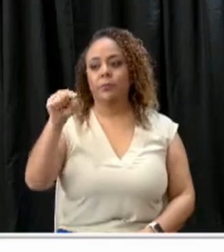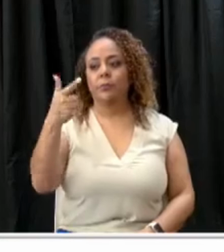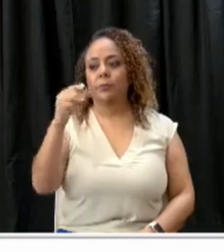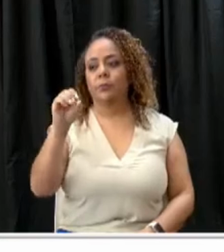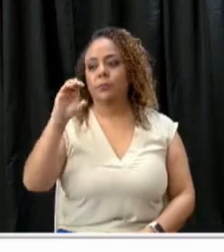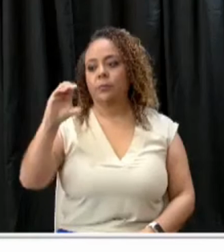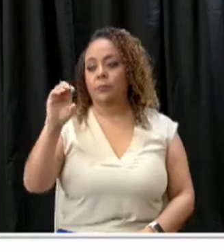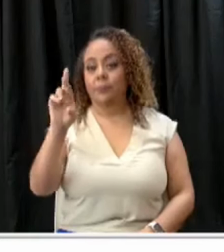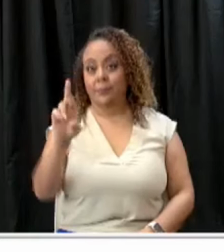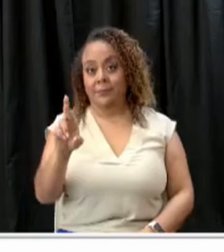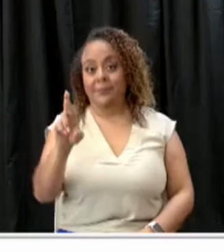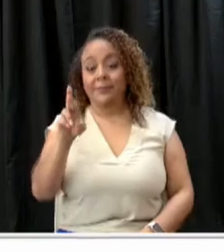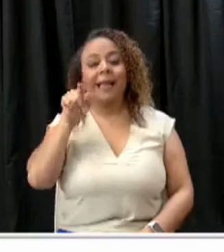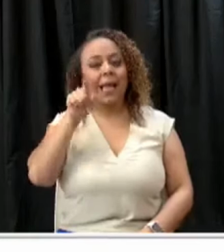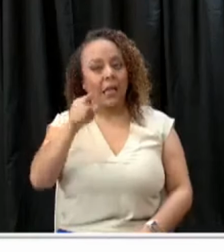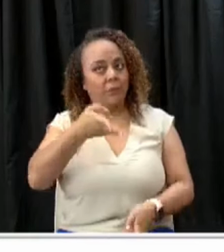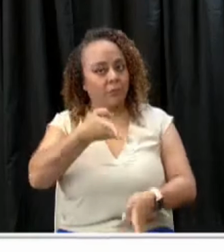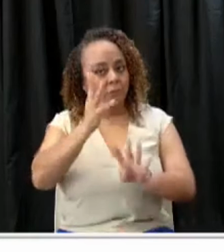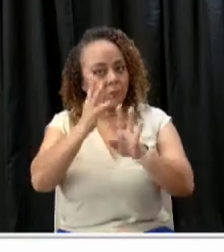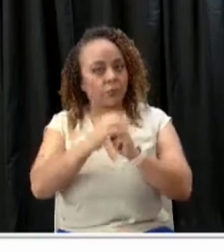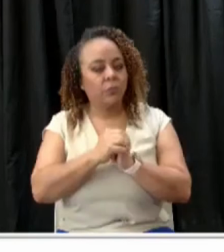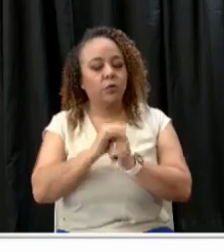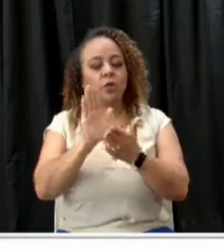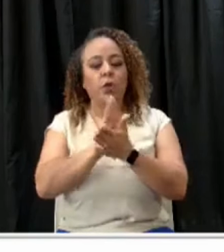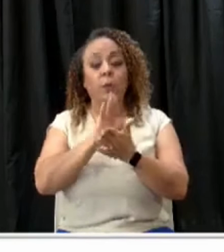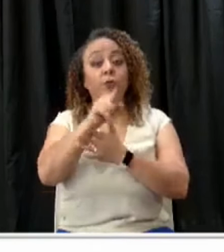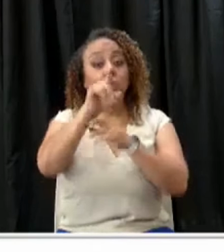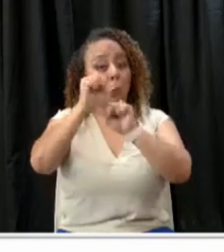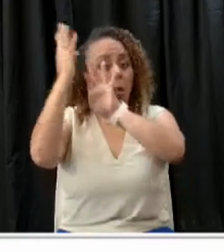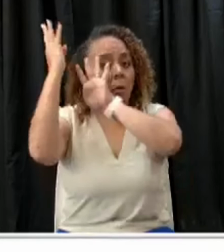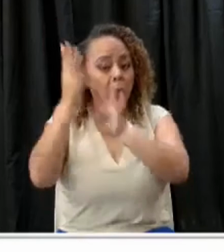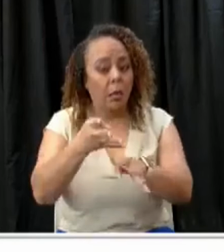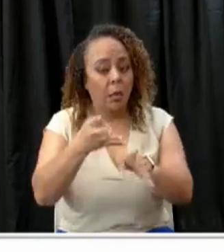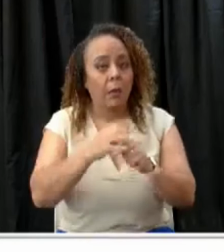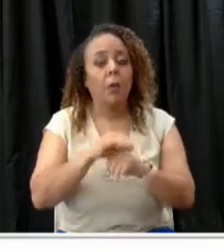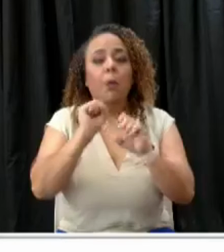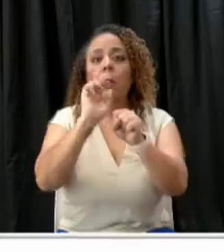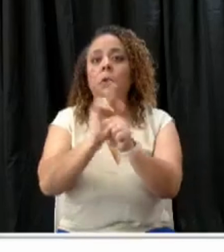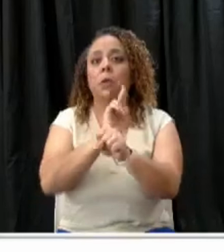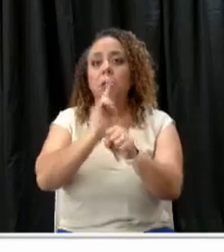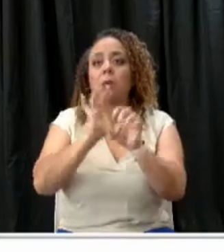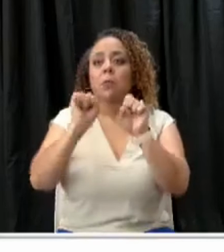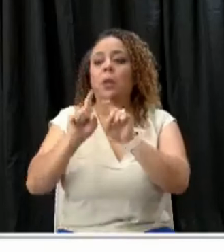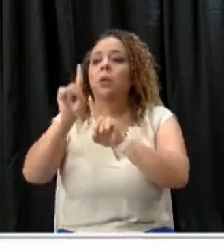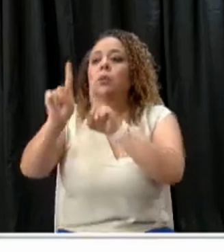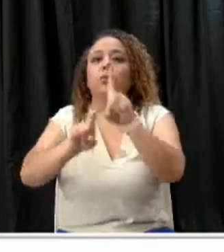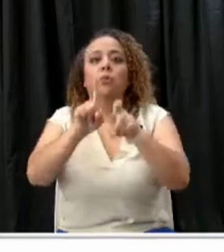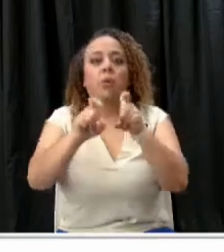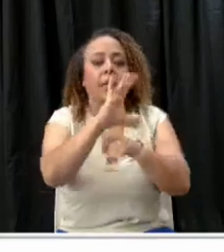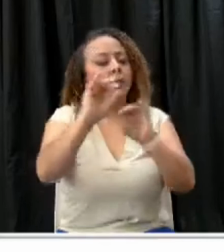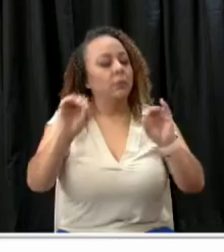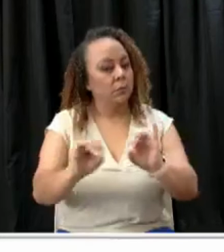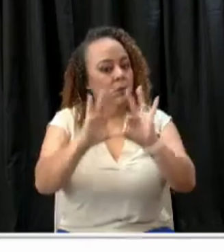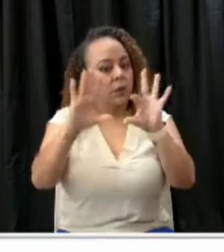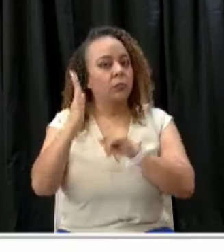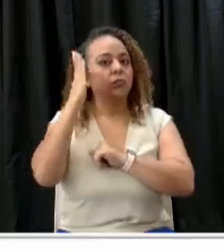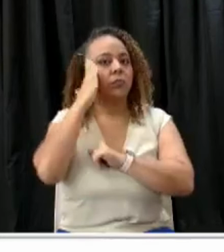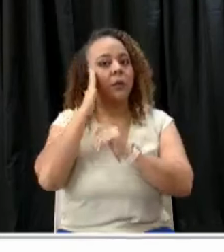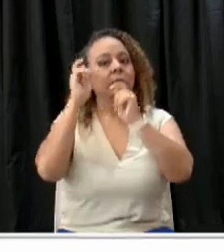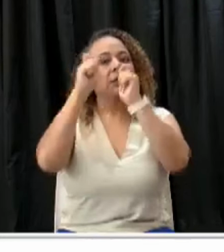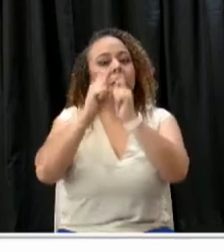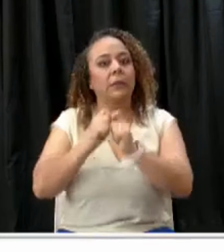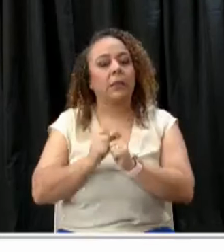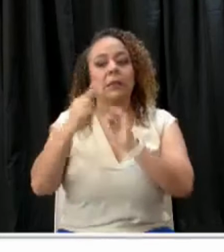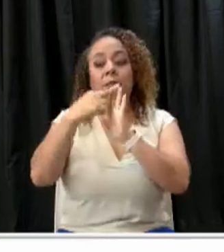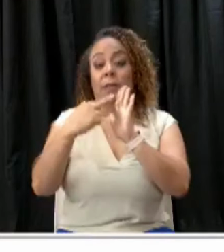www.cso.go.cr. Ahí está el documento descargable. Usted lo puede utilizar, lo puede consultar y, por supuesto, conocerlo con detalle.